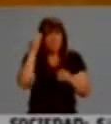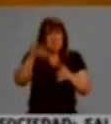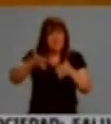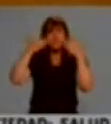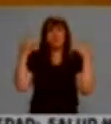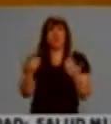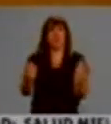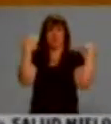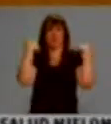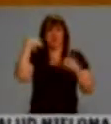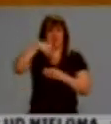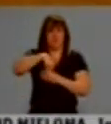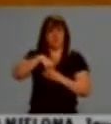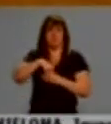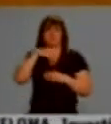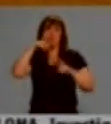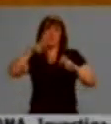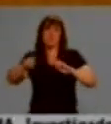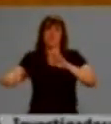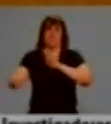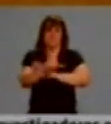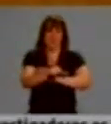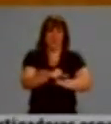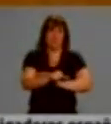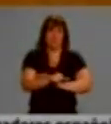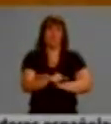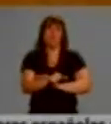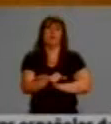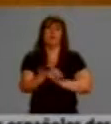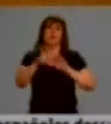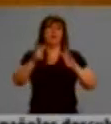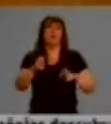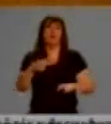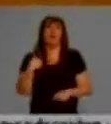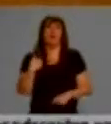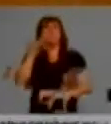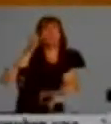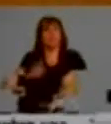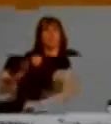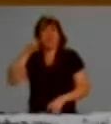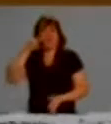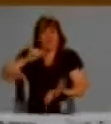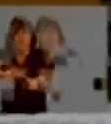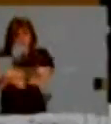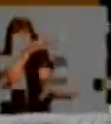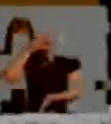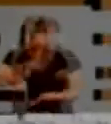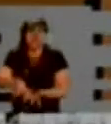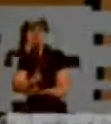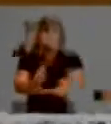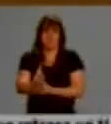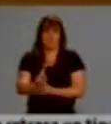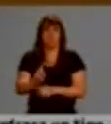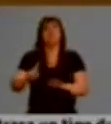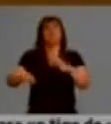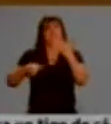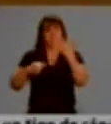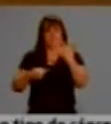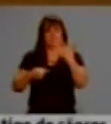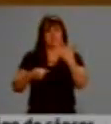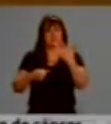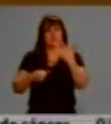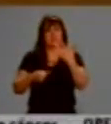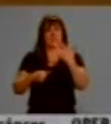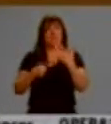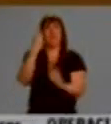responsabilidades internas por un fraude como es la simulación contractual? Sexta,